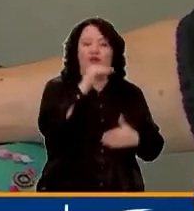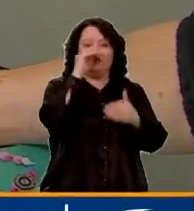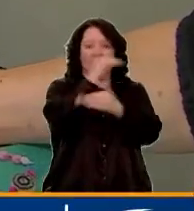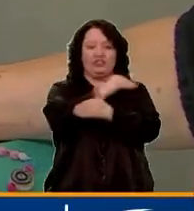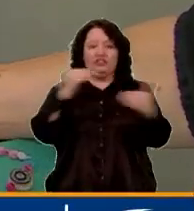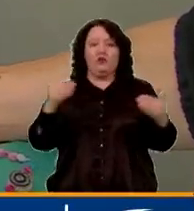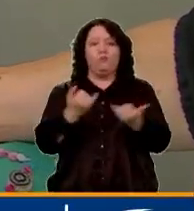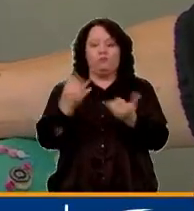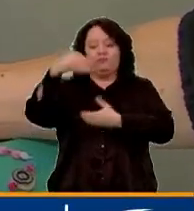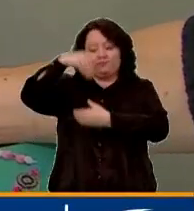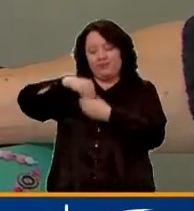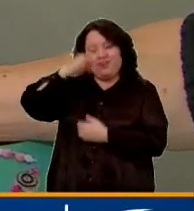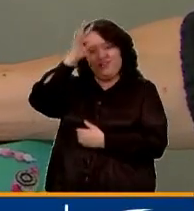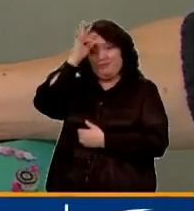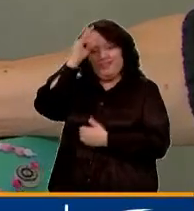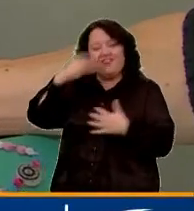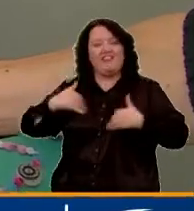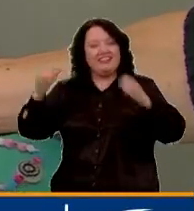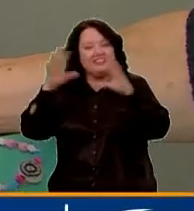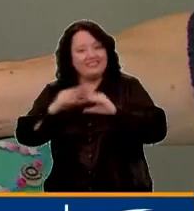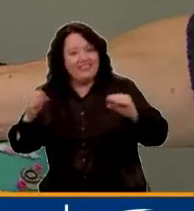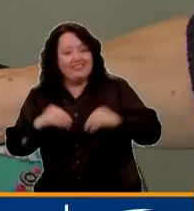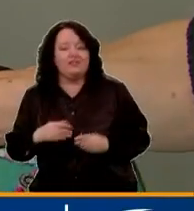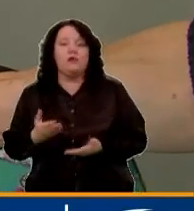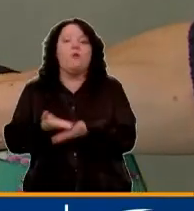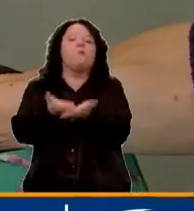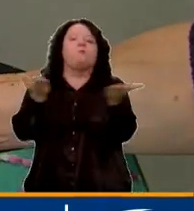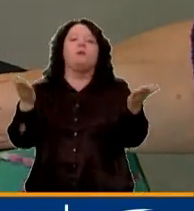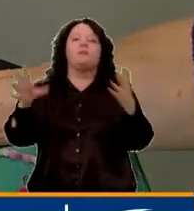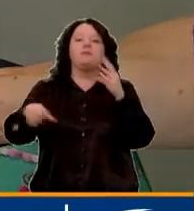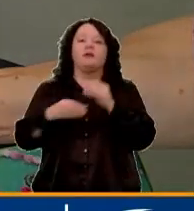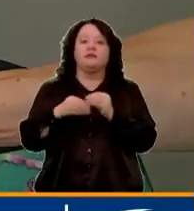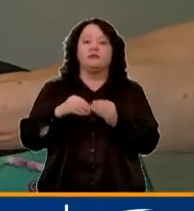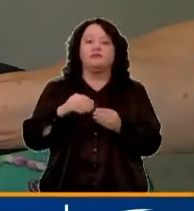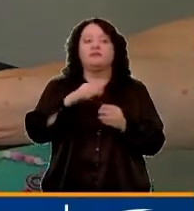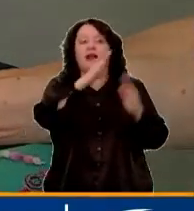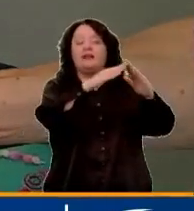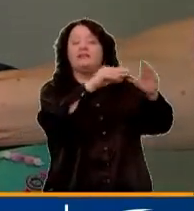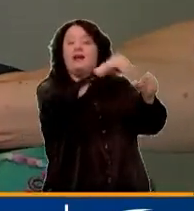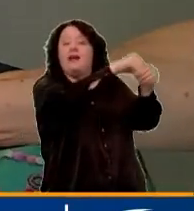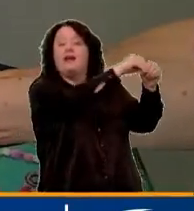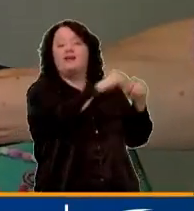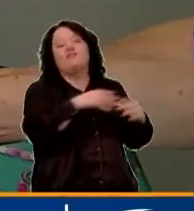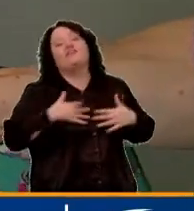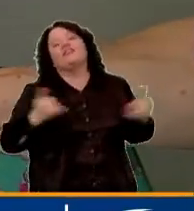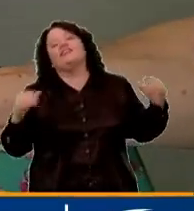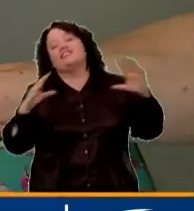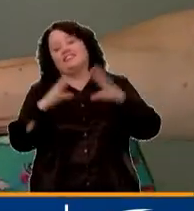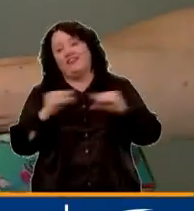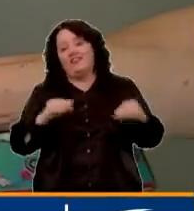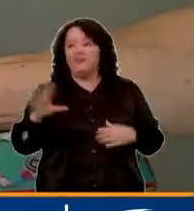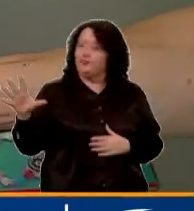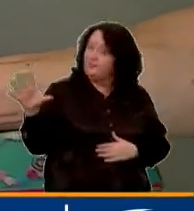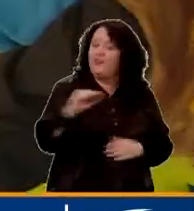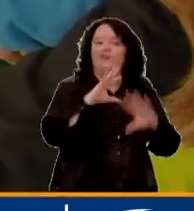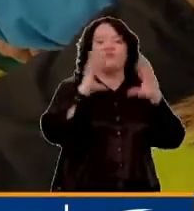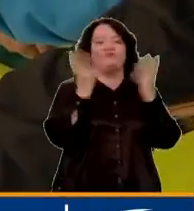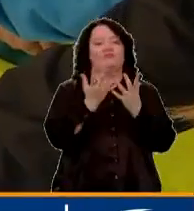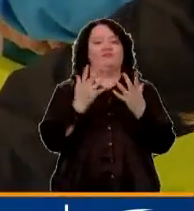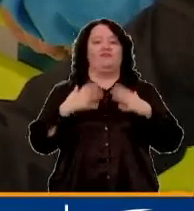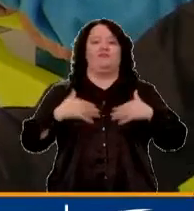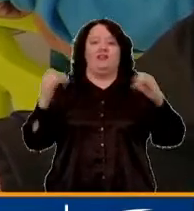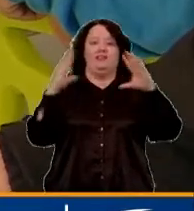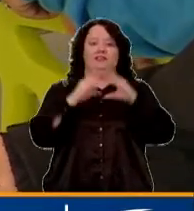están aquí en el hospital y todos que están siempre en la casa. Feliz Navidad a todos los niños del mundo. Yo